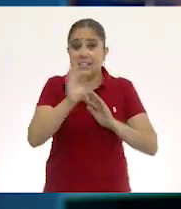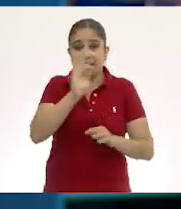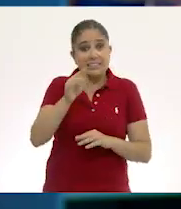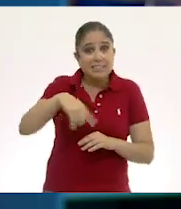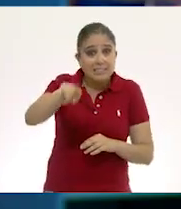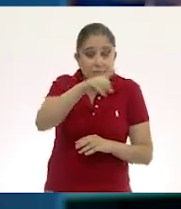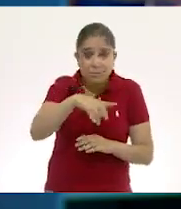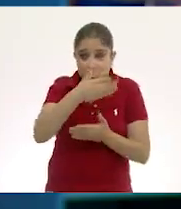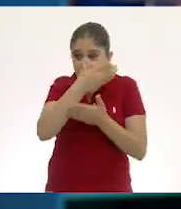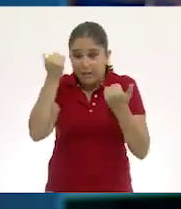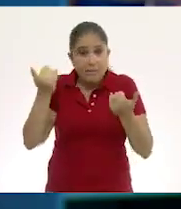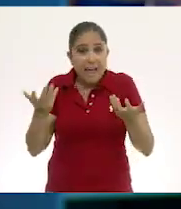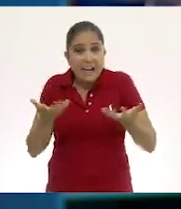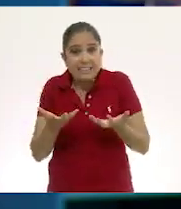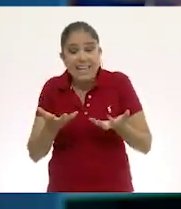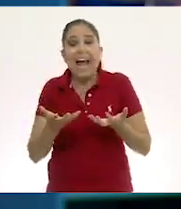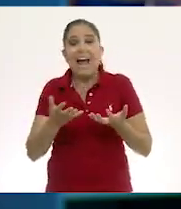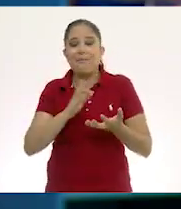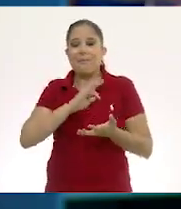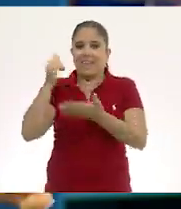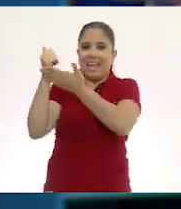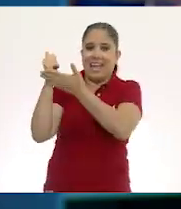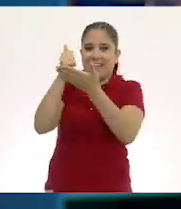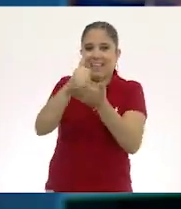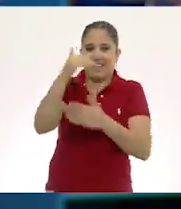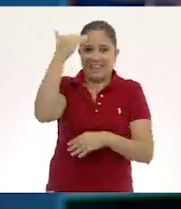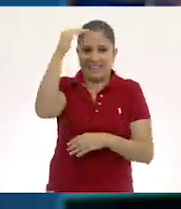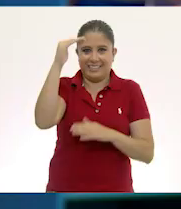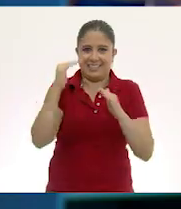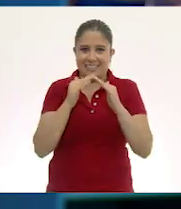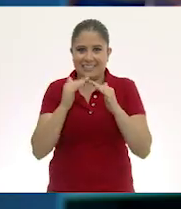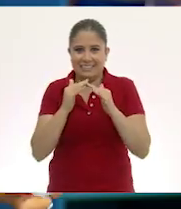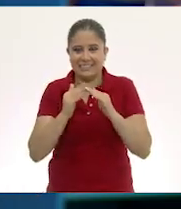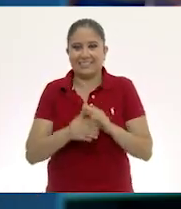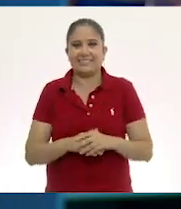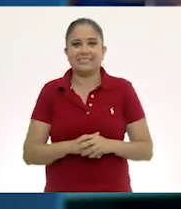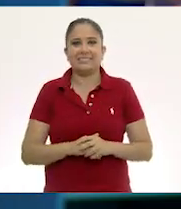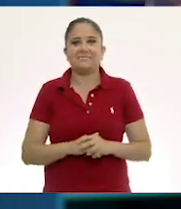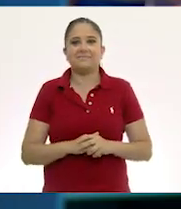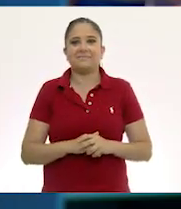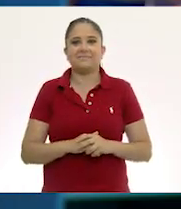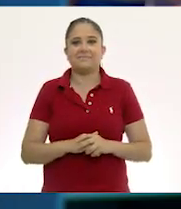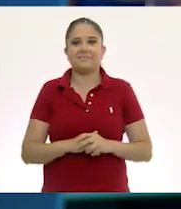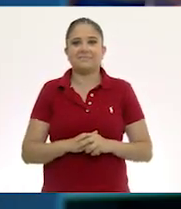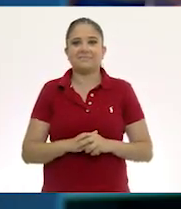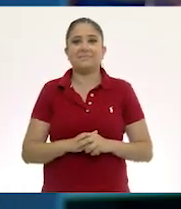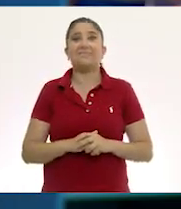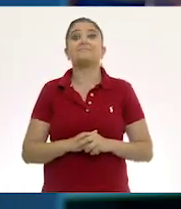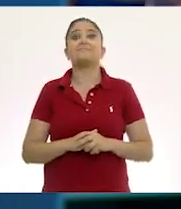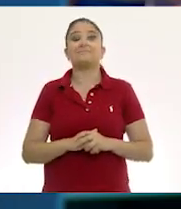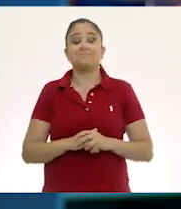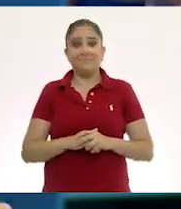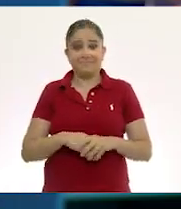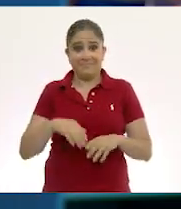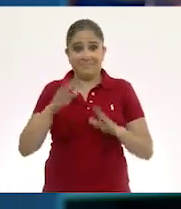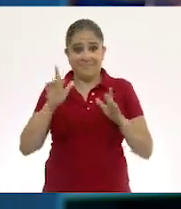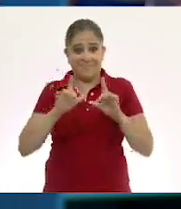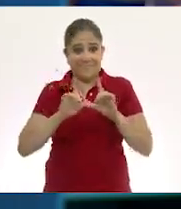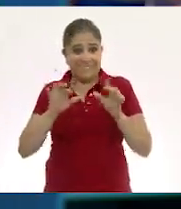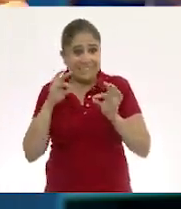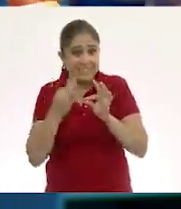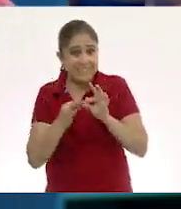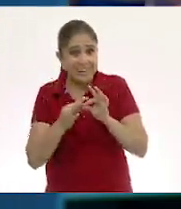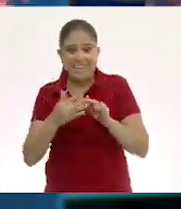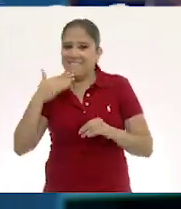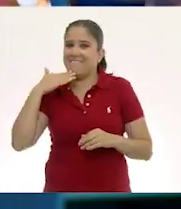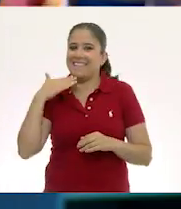sabes cómo hacerlo, pide ayuda en casa. ¿Lista? ¿Listo?